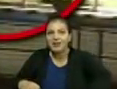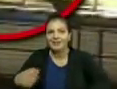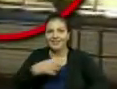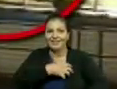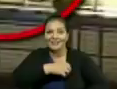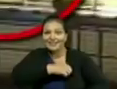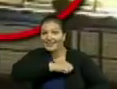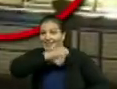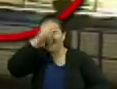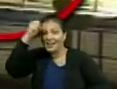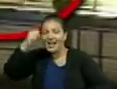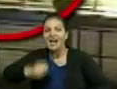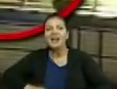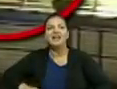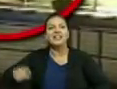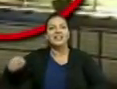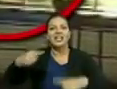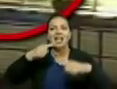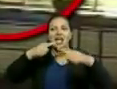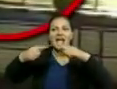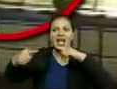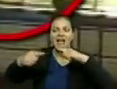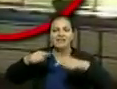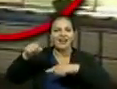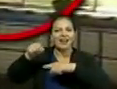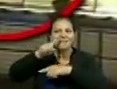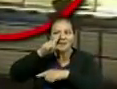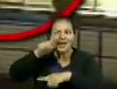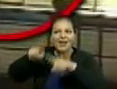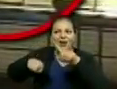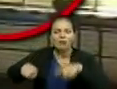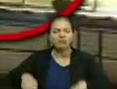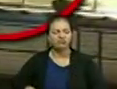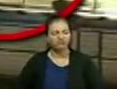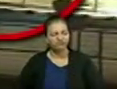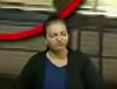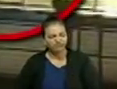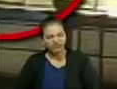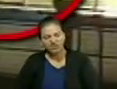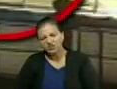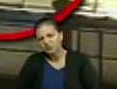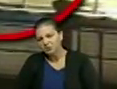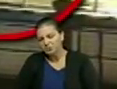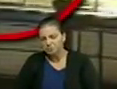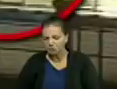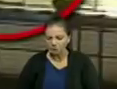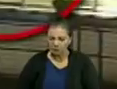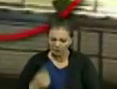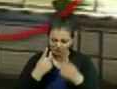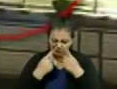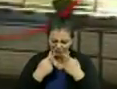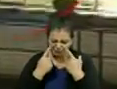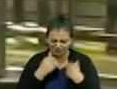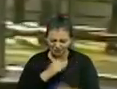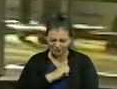Giovanni dice, se siente aludido. Giovanni. ¿Se siente aludido? No, yo no creo. Usted no ha ido al proctólogo todavía, productor,